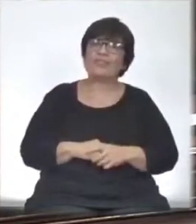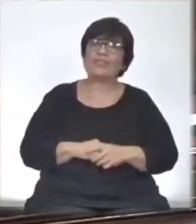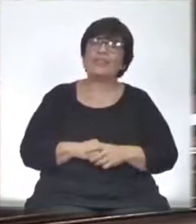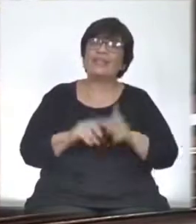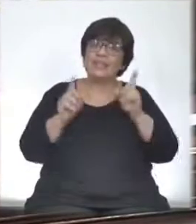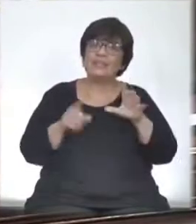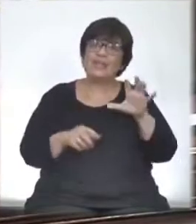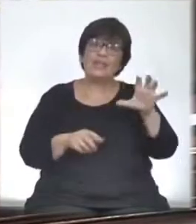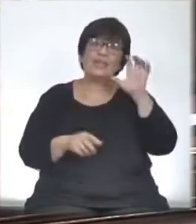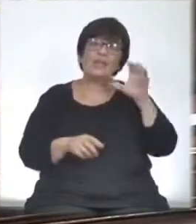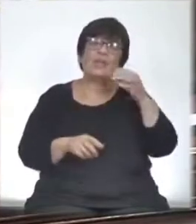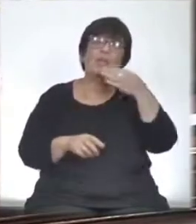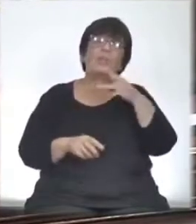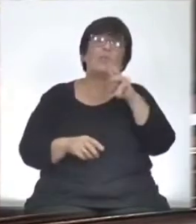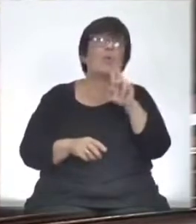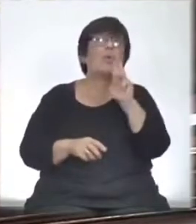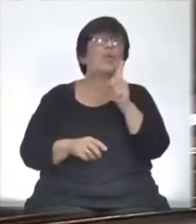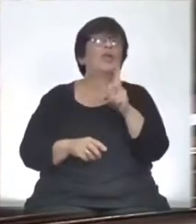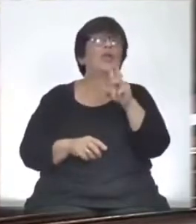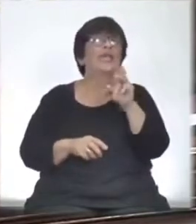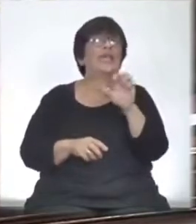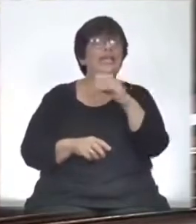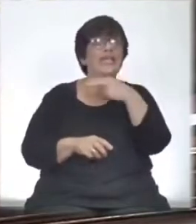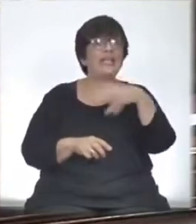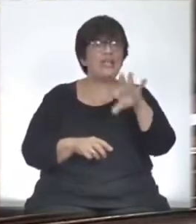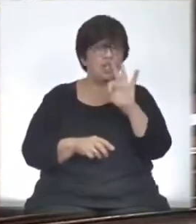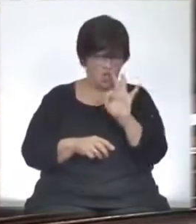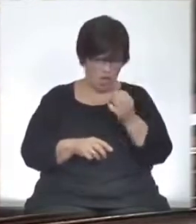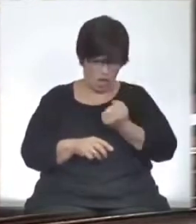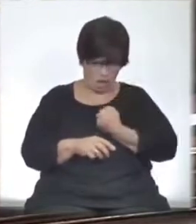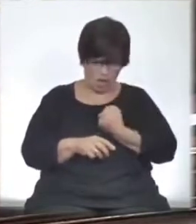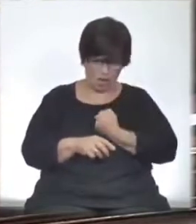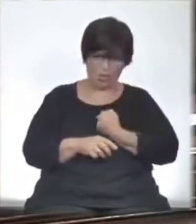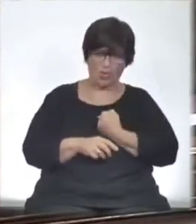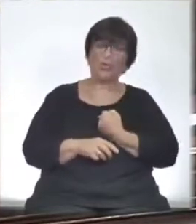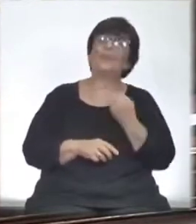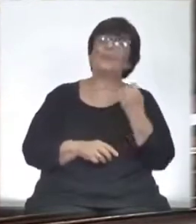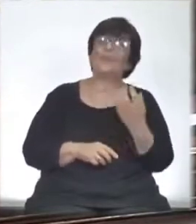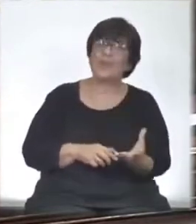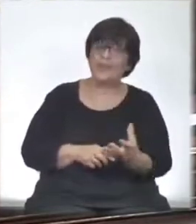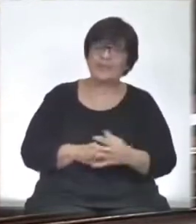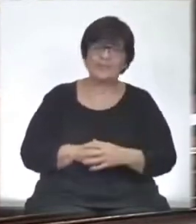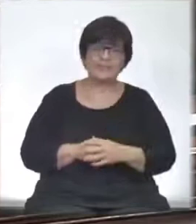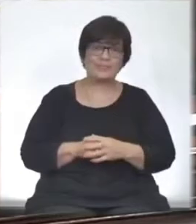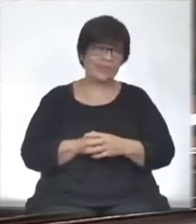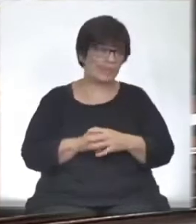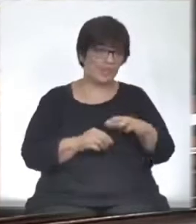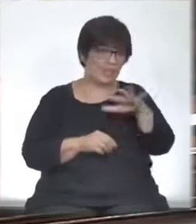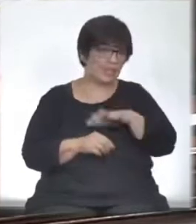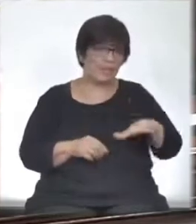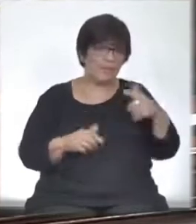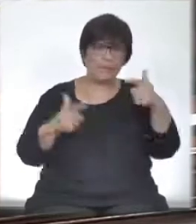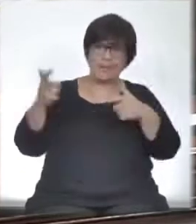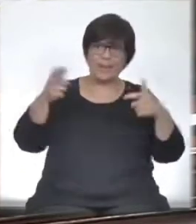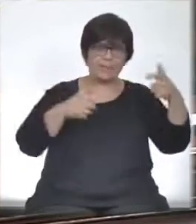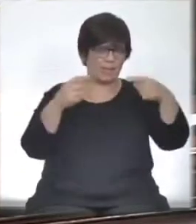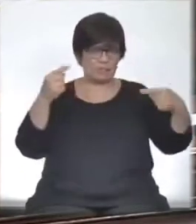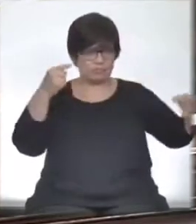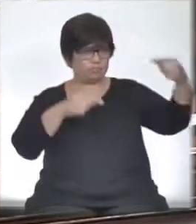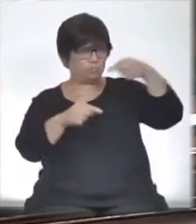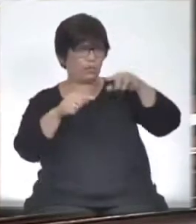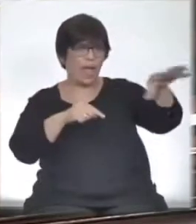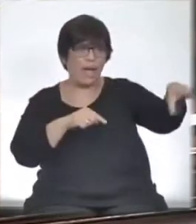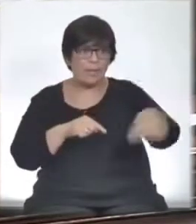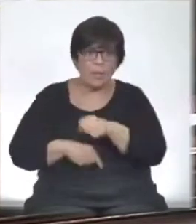Recordemos al señor Burgueño, asesinado, porque tuvo la desgracia de encontrarse en el medio de una balacera cuando iba a anotar a su